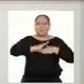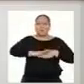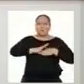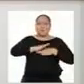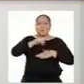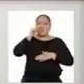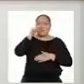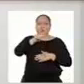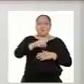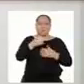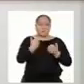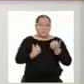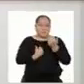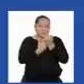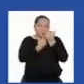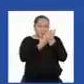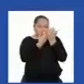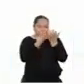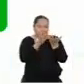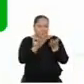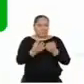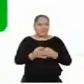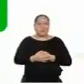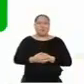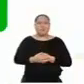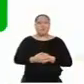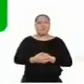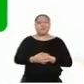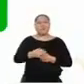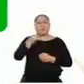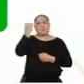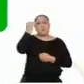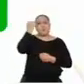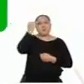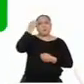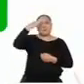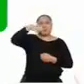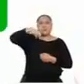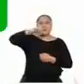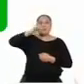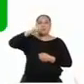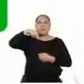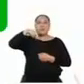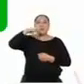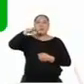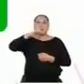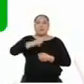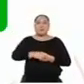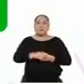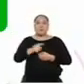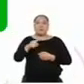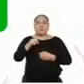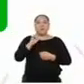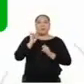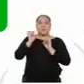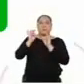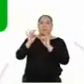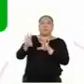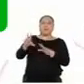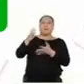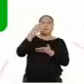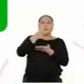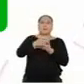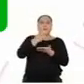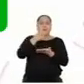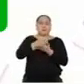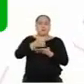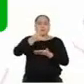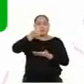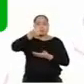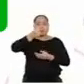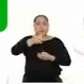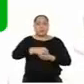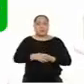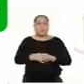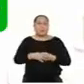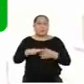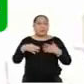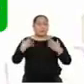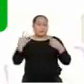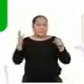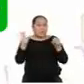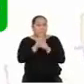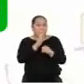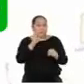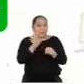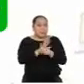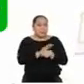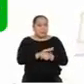no te preocupes que aquí estoy para ayudarte. Suponiendo que Pepe se vuelve alérgico a la leche, ¿podrá completar la cantidad de nutrientes que